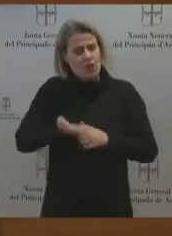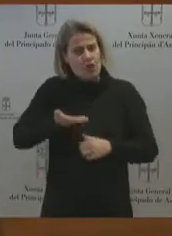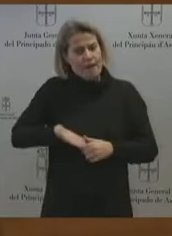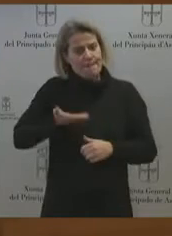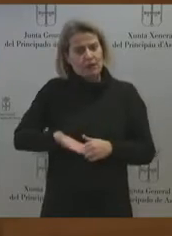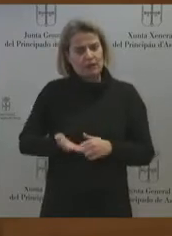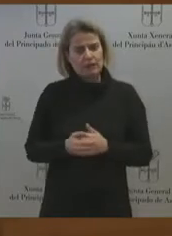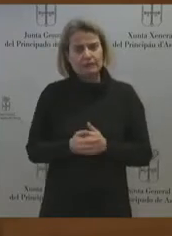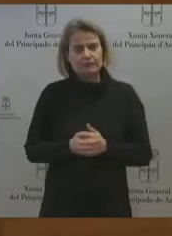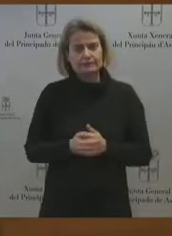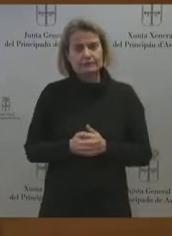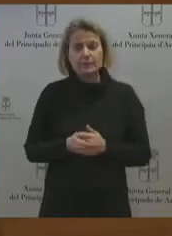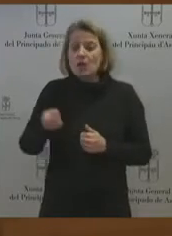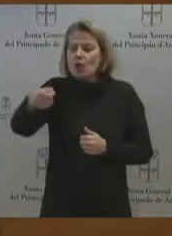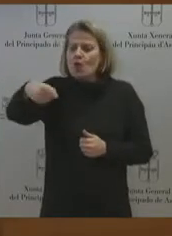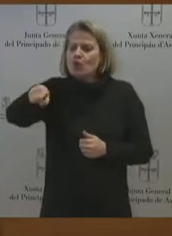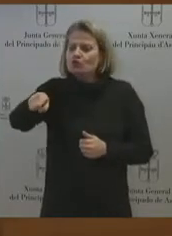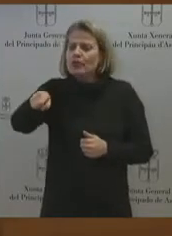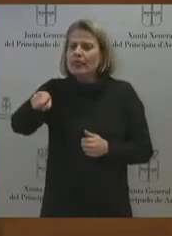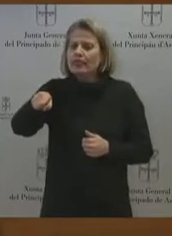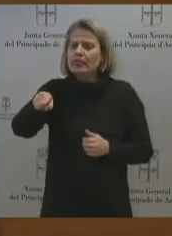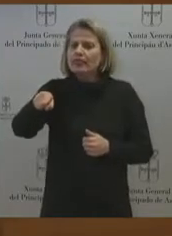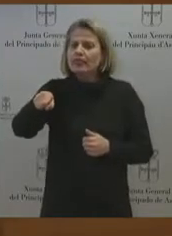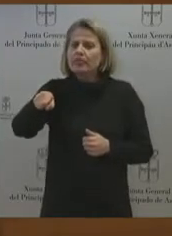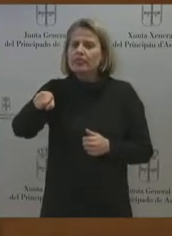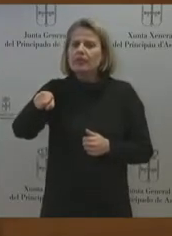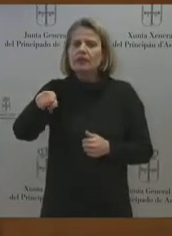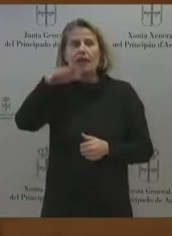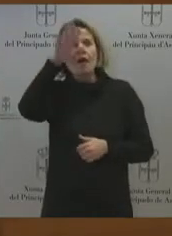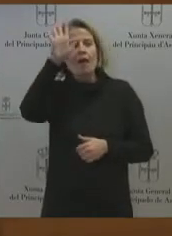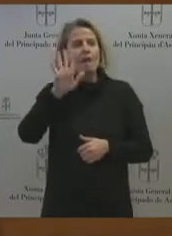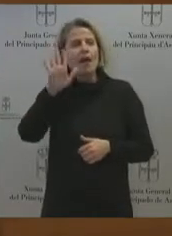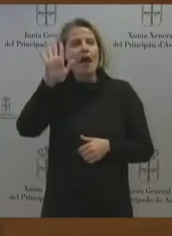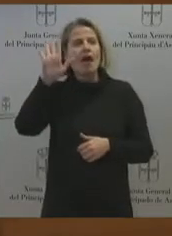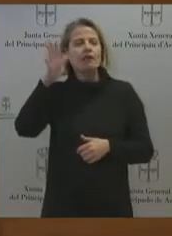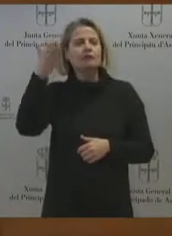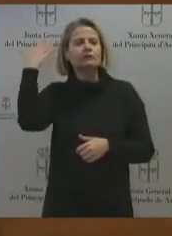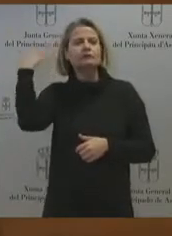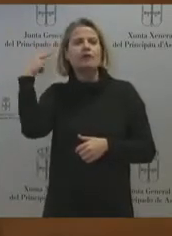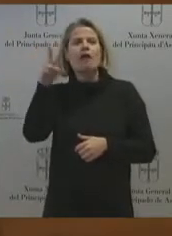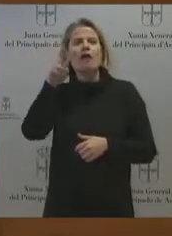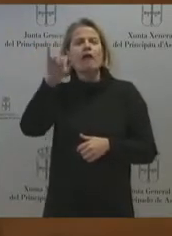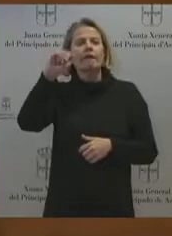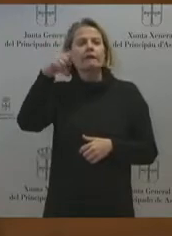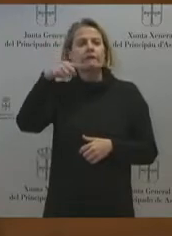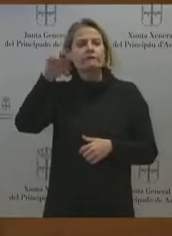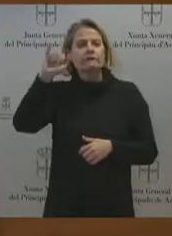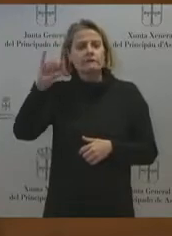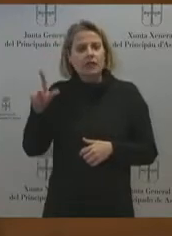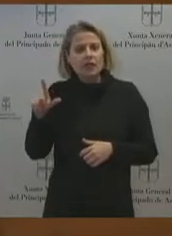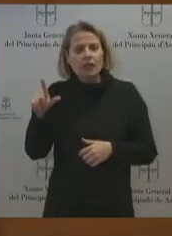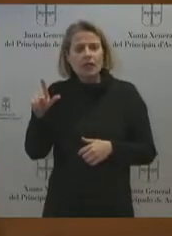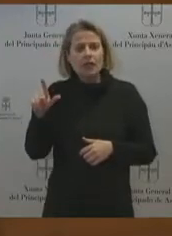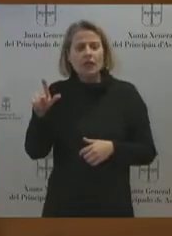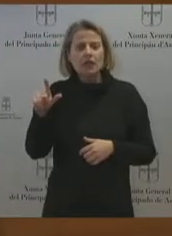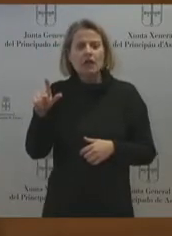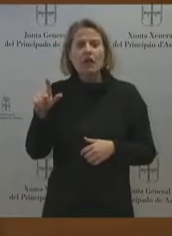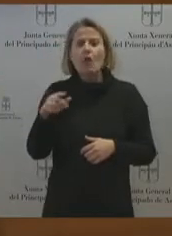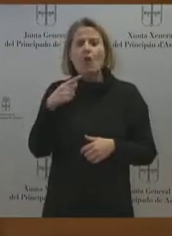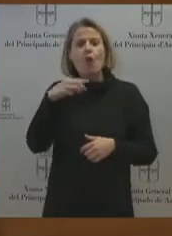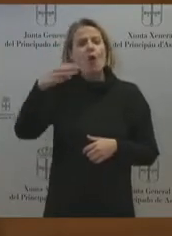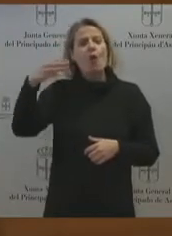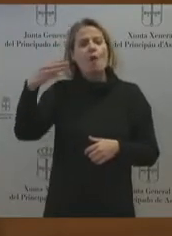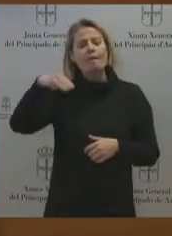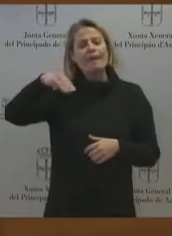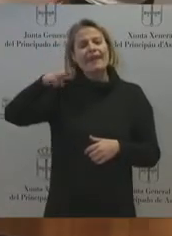al espíritu del señor Rodríguez Vigil. Es inevitable. Es inevitable que hablemos de Petromocho y que le recordemos a usted, señor consejero, recordemos